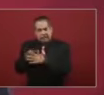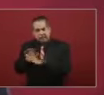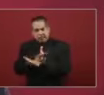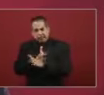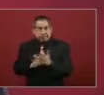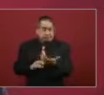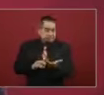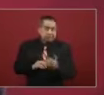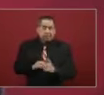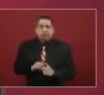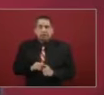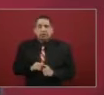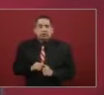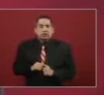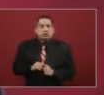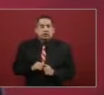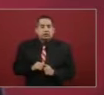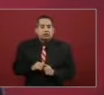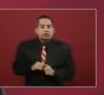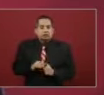porque